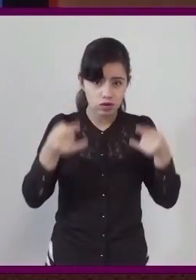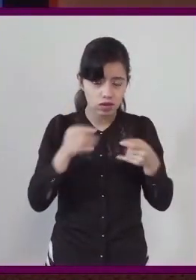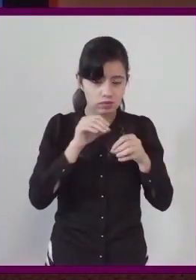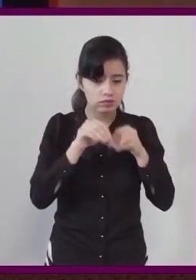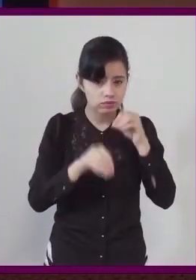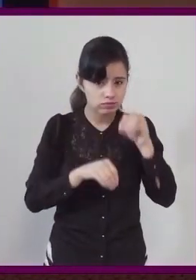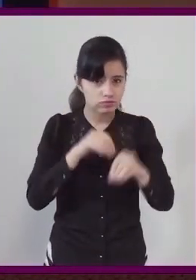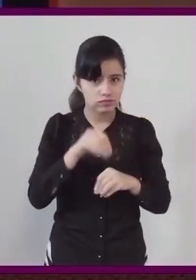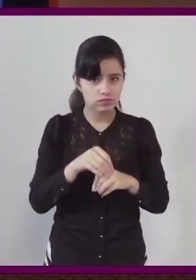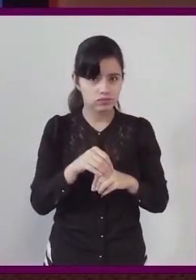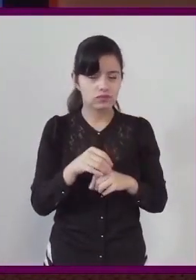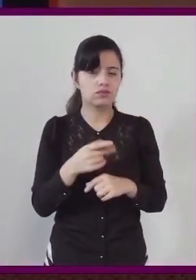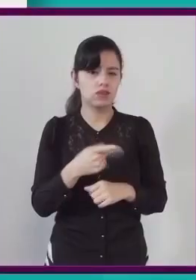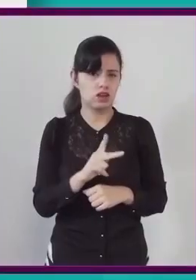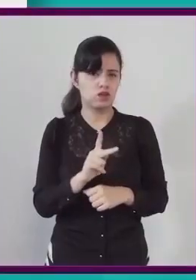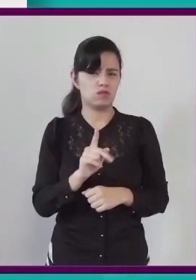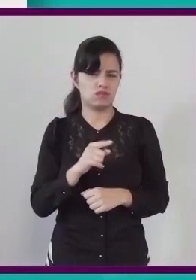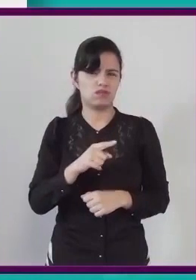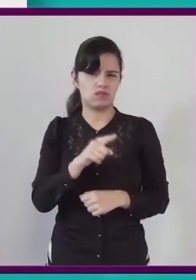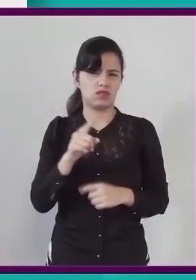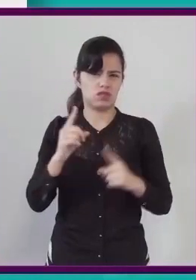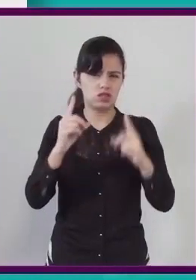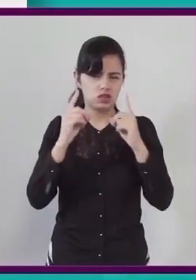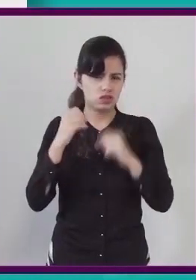estos discursos dominantes,